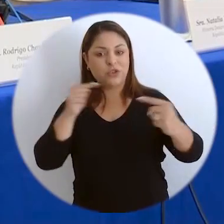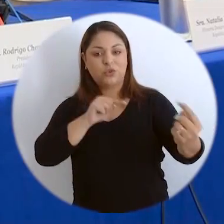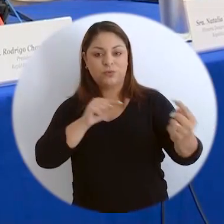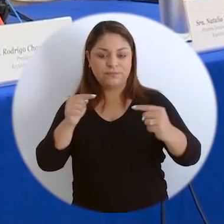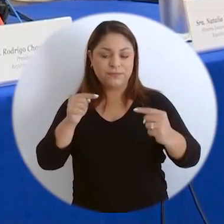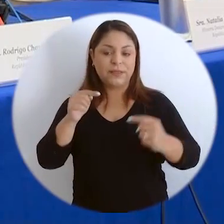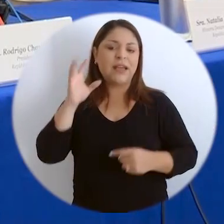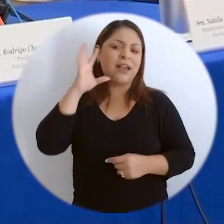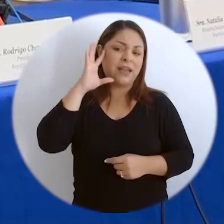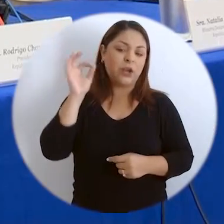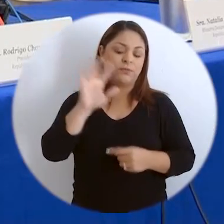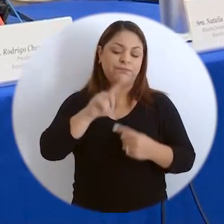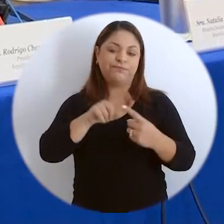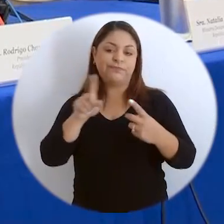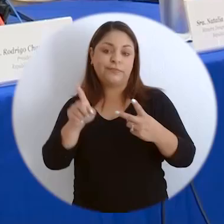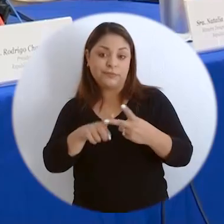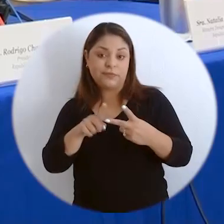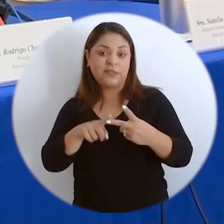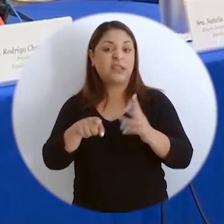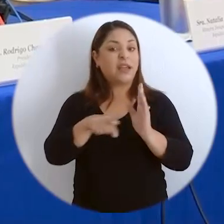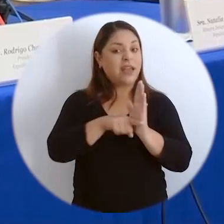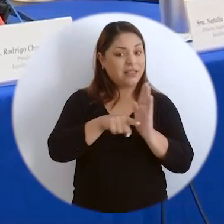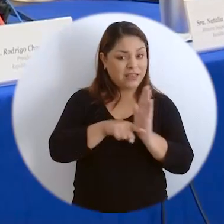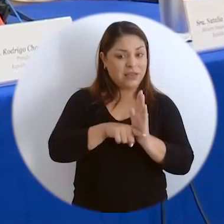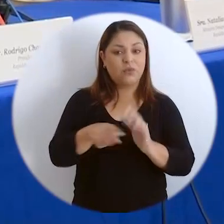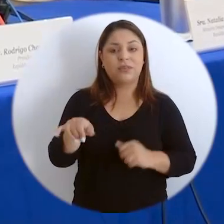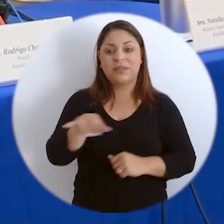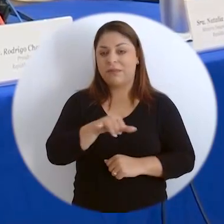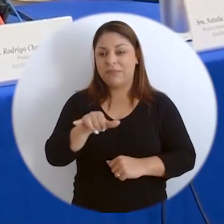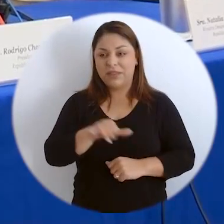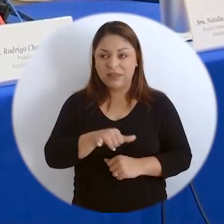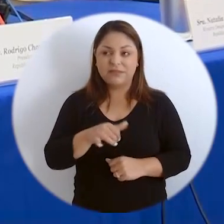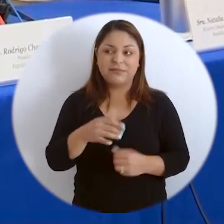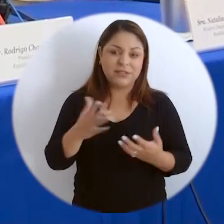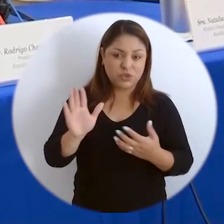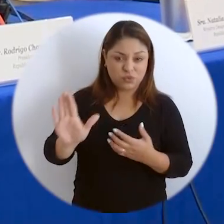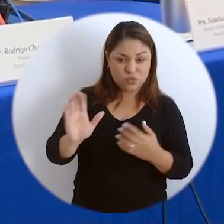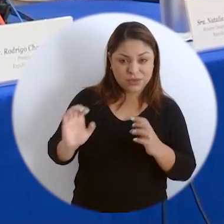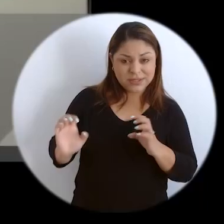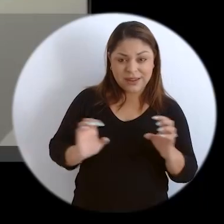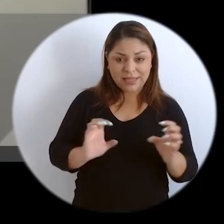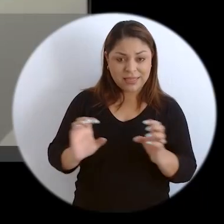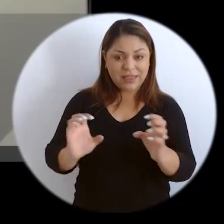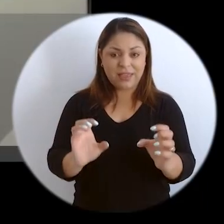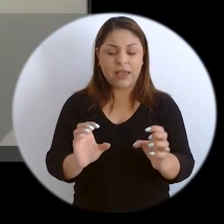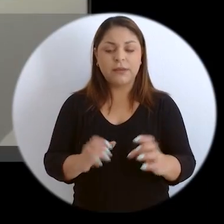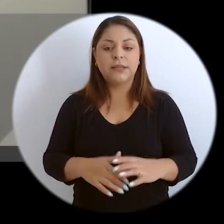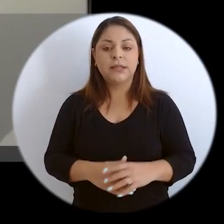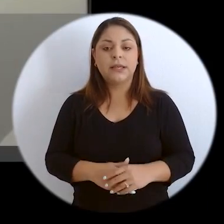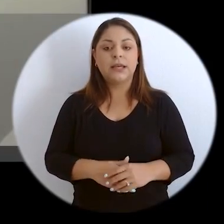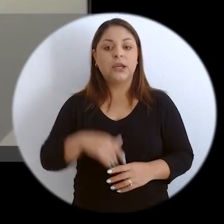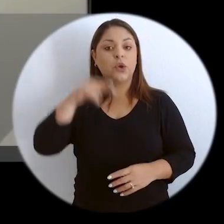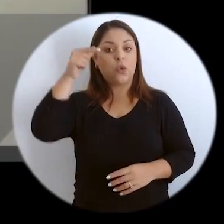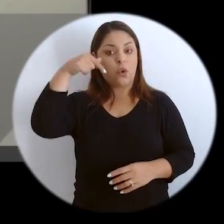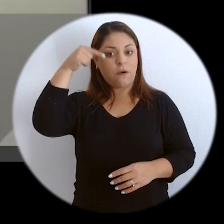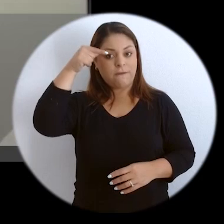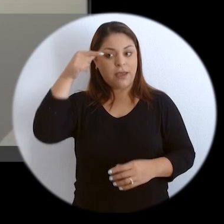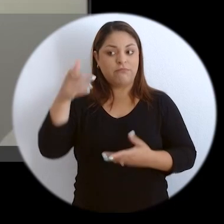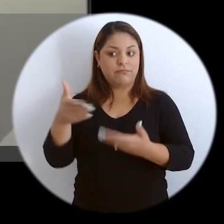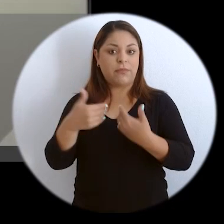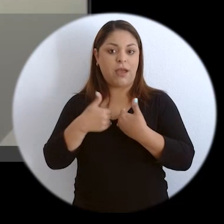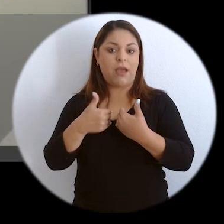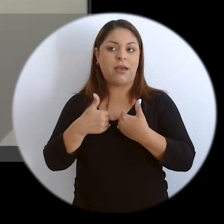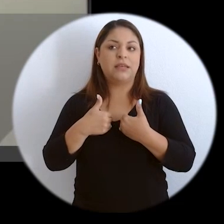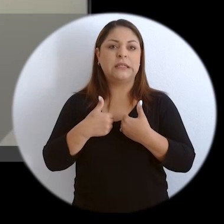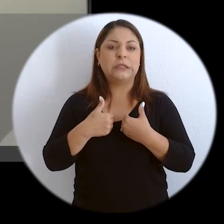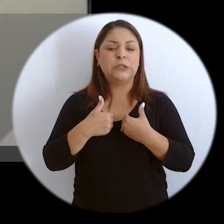la estrategia que tuvo el gobierno para efectos de conformar equipos de